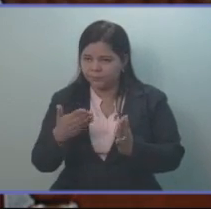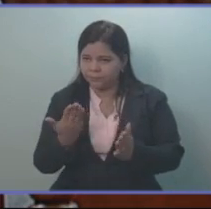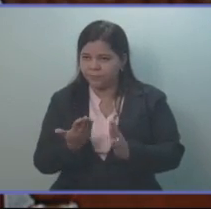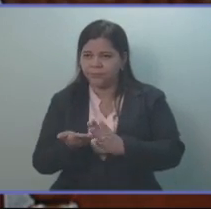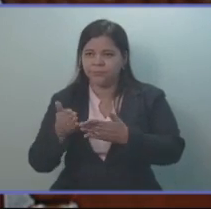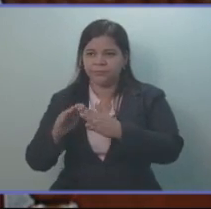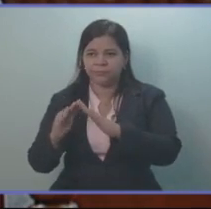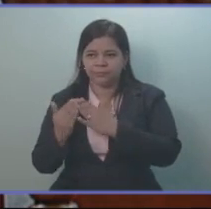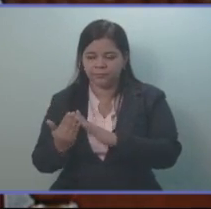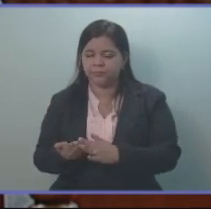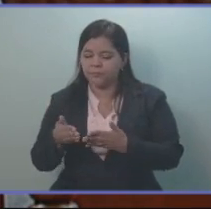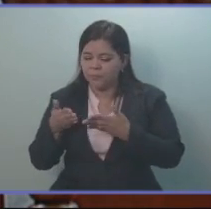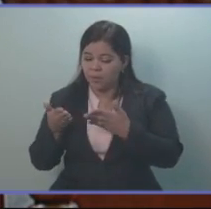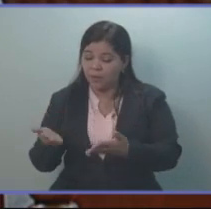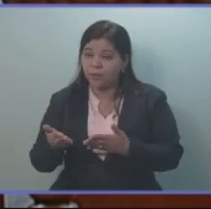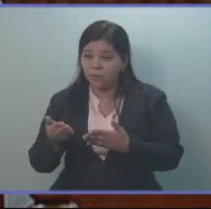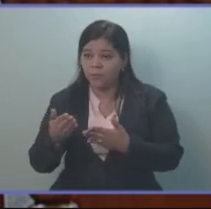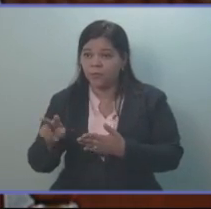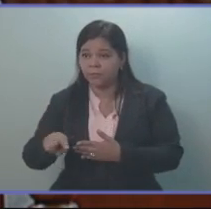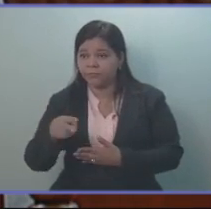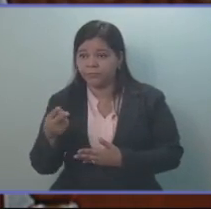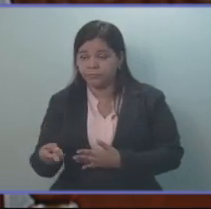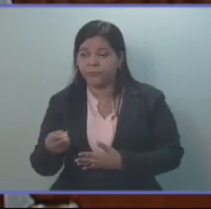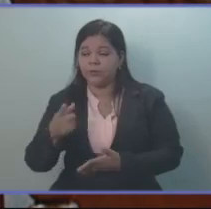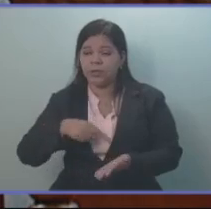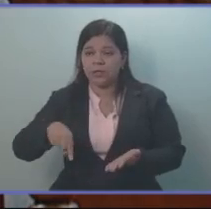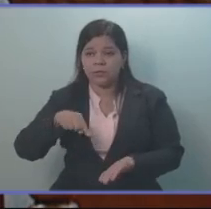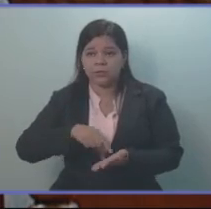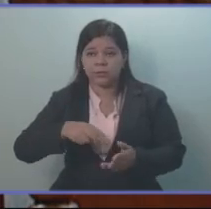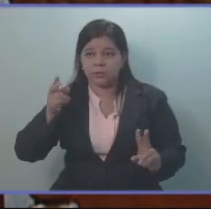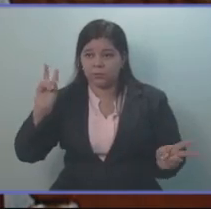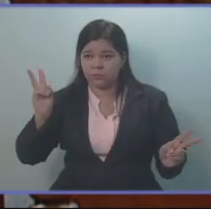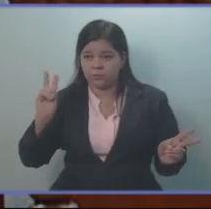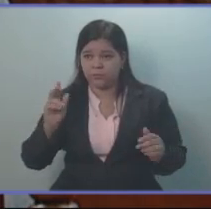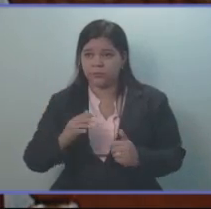vivienda por ayuda mutua del Centro Histórico de San Salvador.